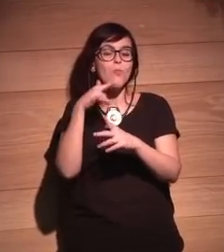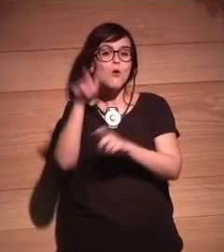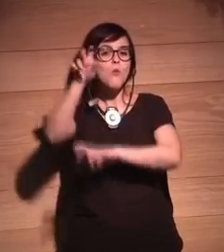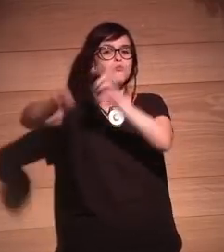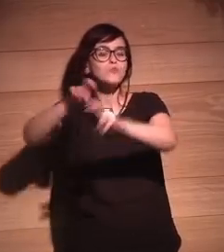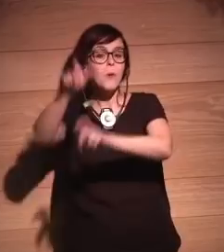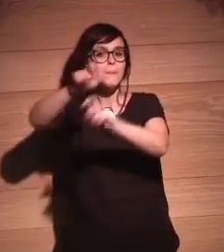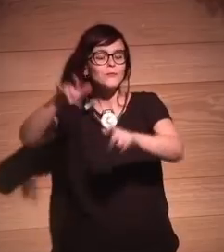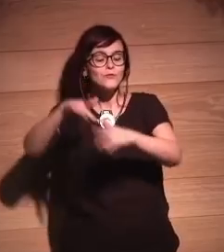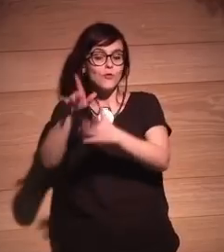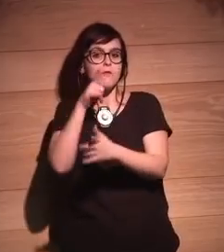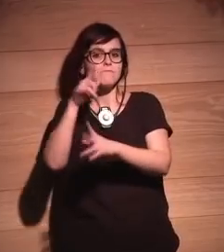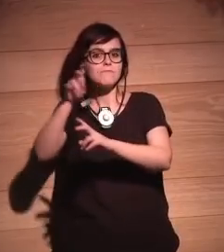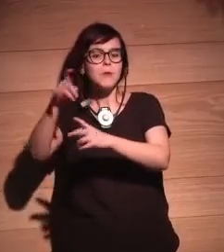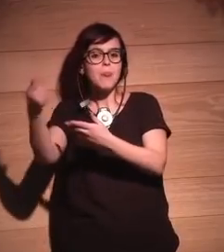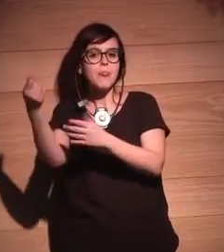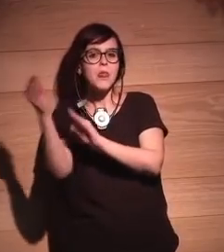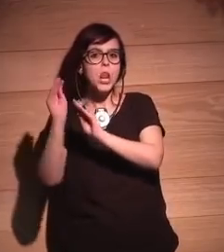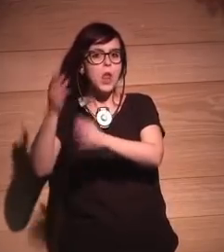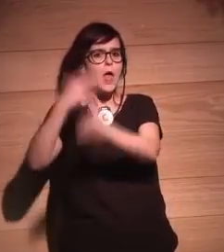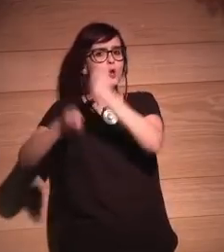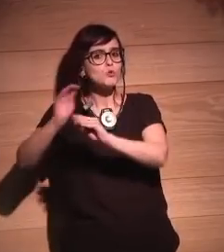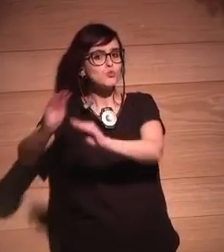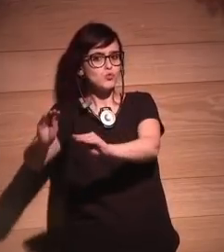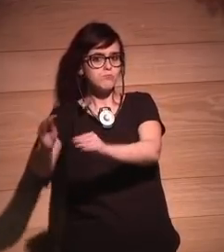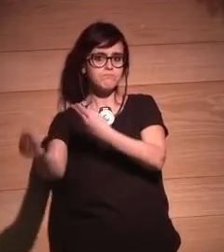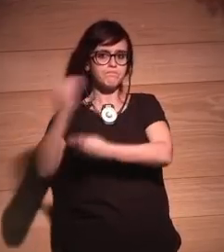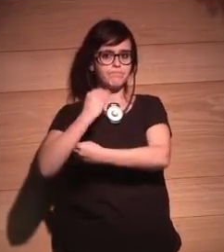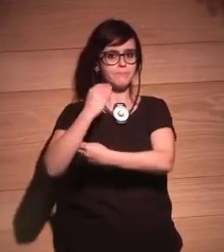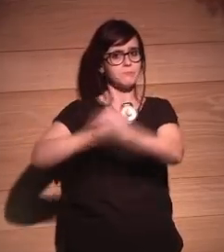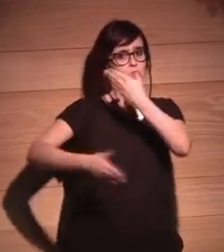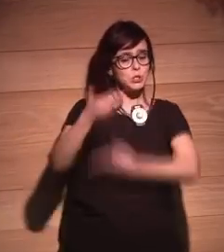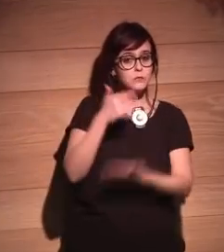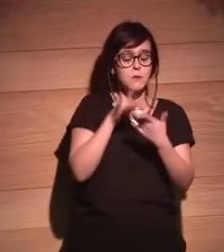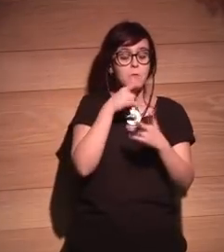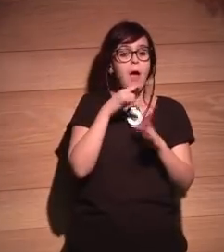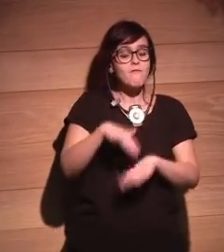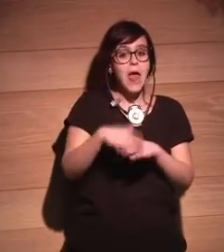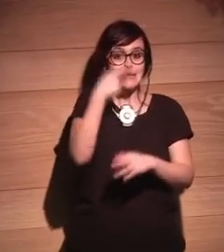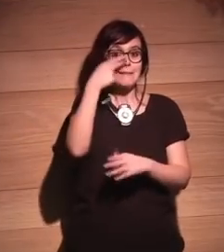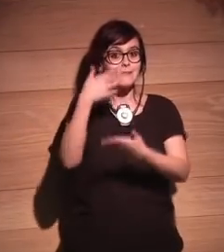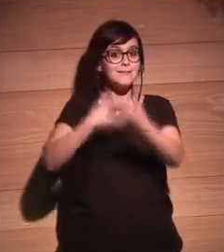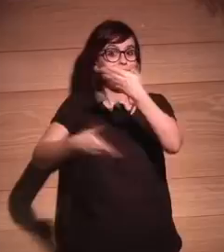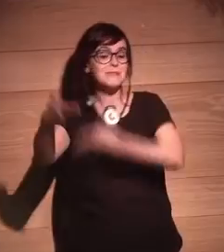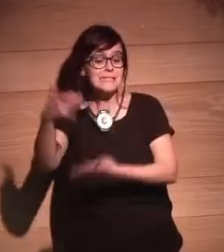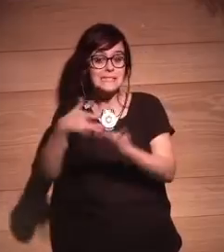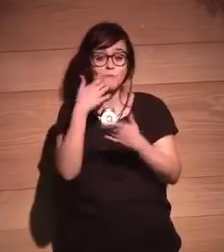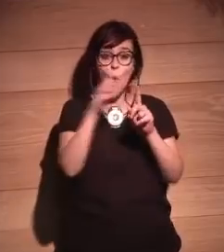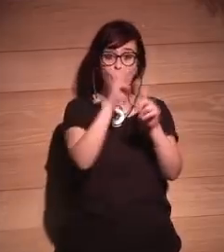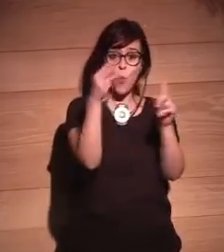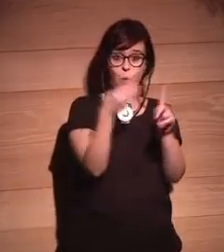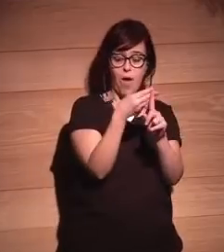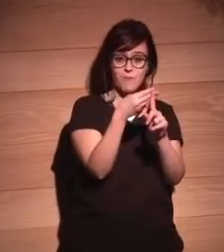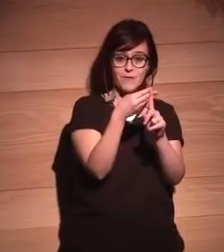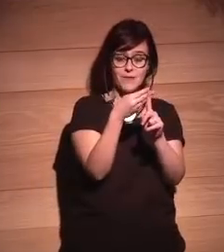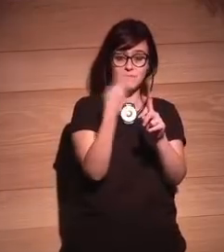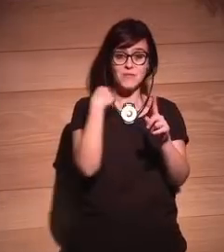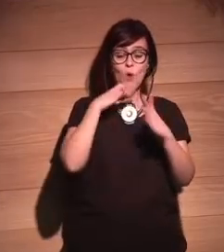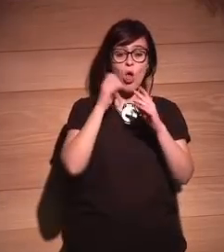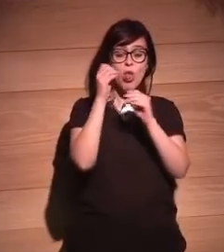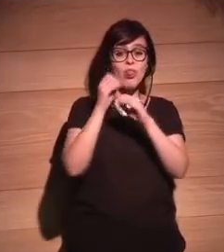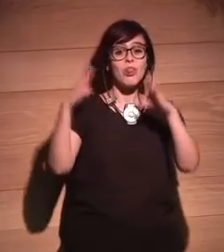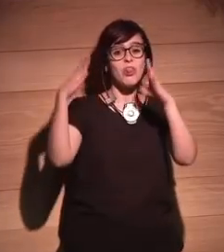Y les pedimos a nuestros expertos rellenar una declaración de intereses. Si acudís a la página web de The